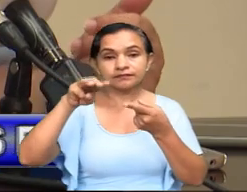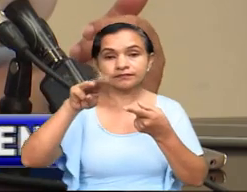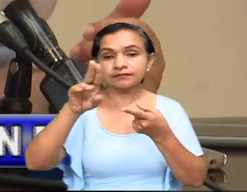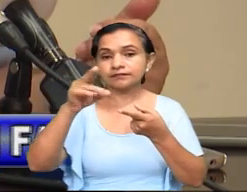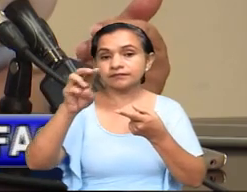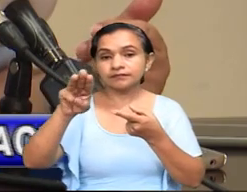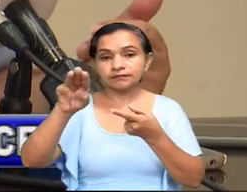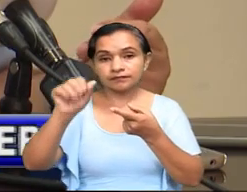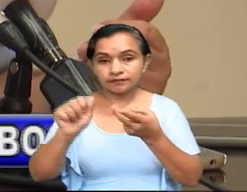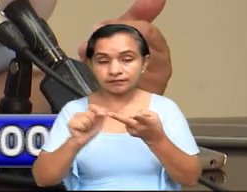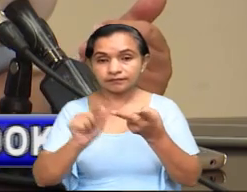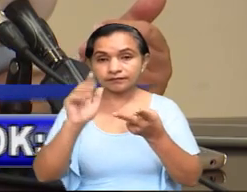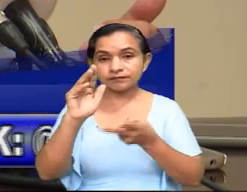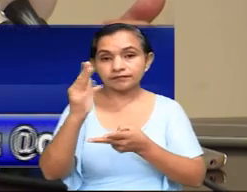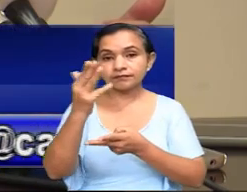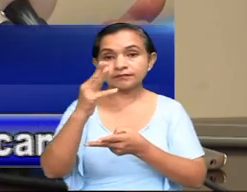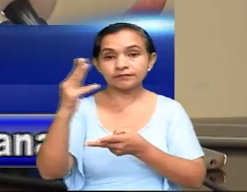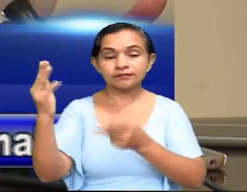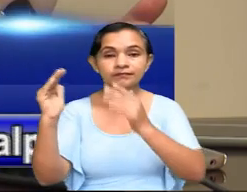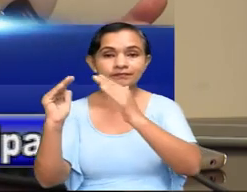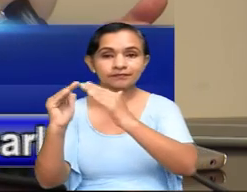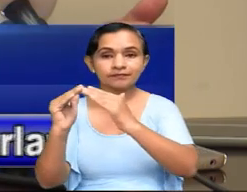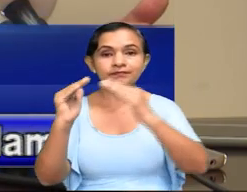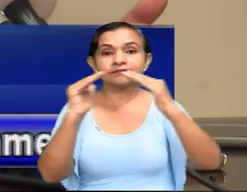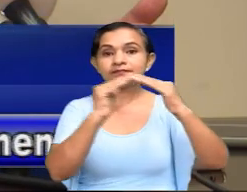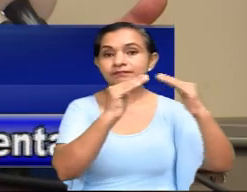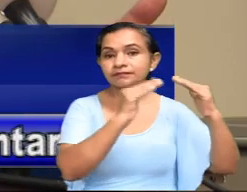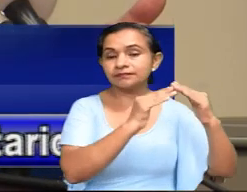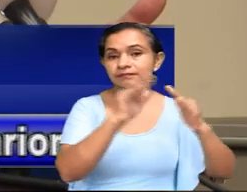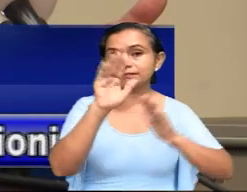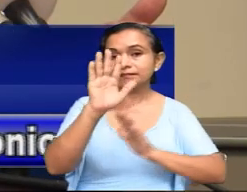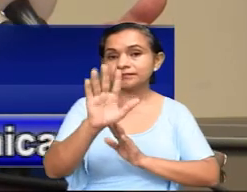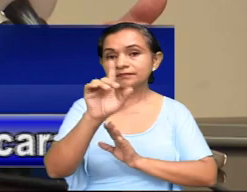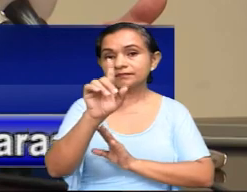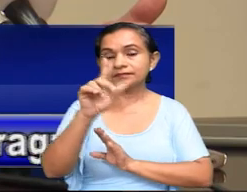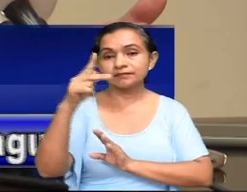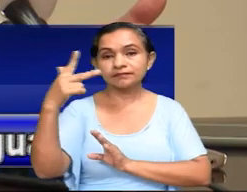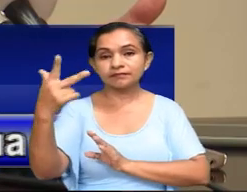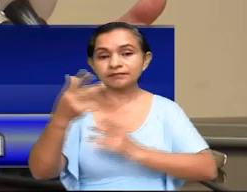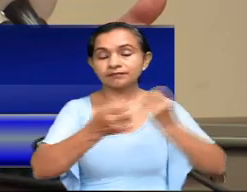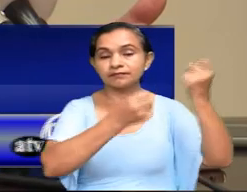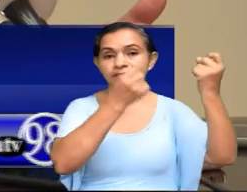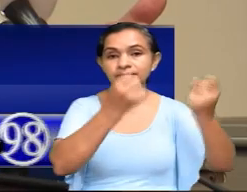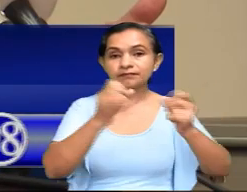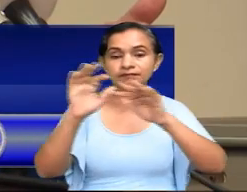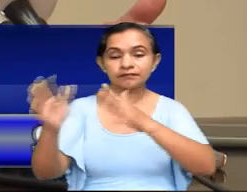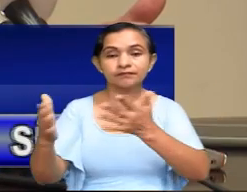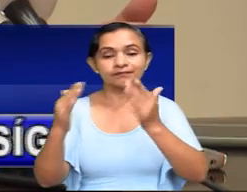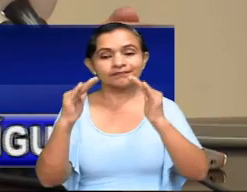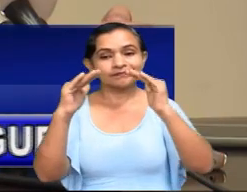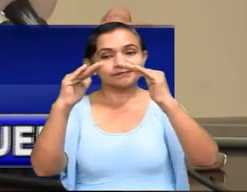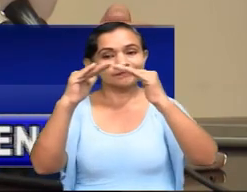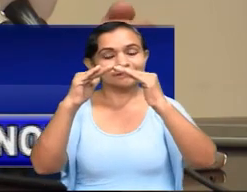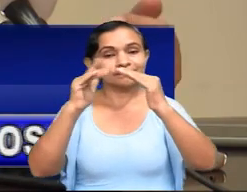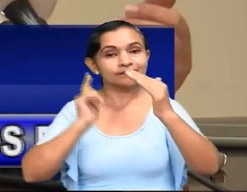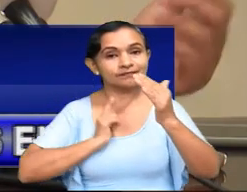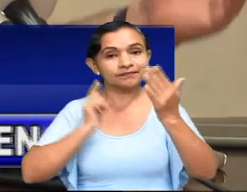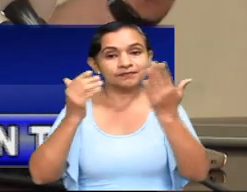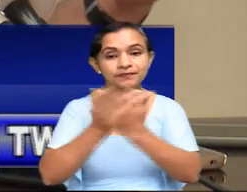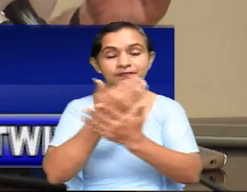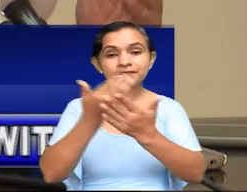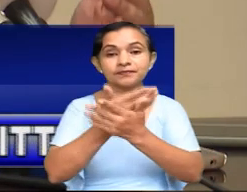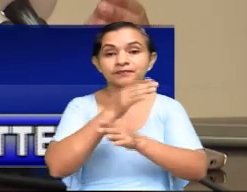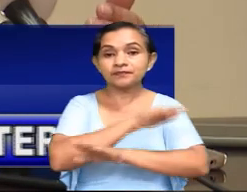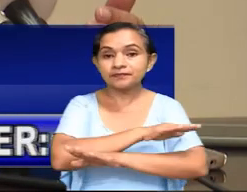con 99 viviendas y 518 hermanas y hermanos con acceso a la energía eléctrica. Y